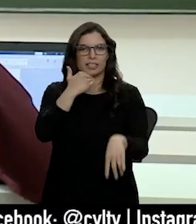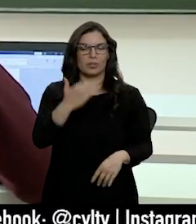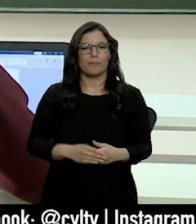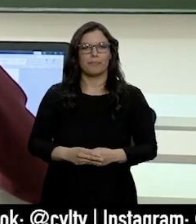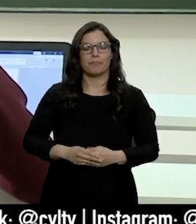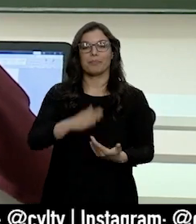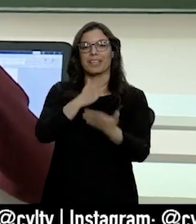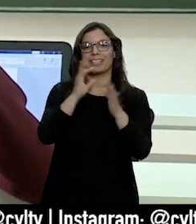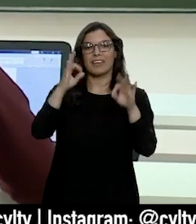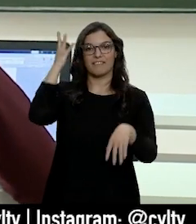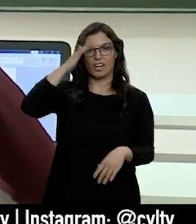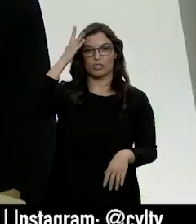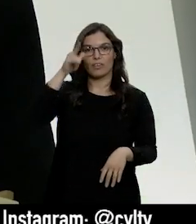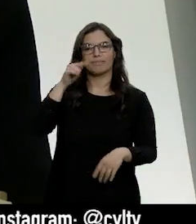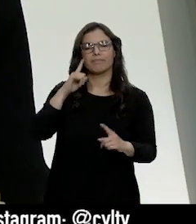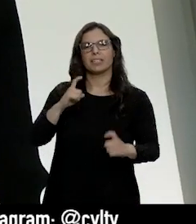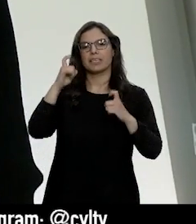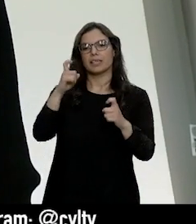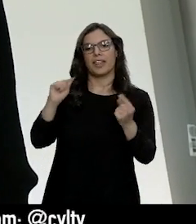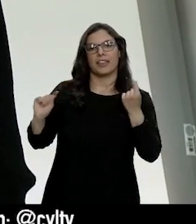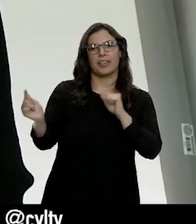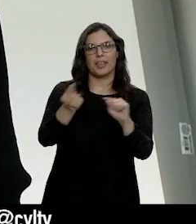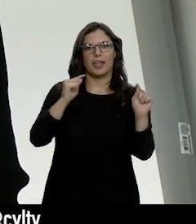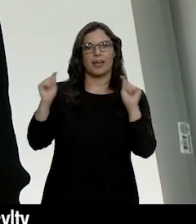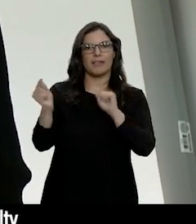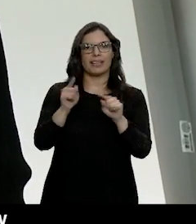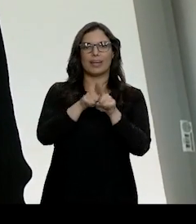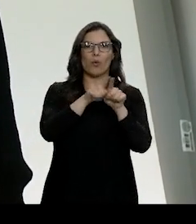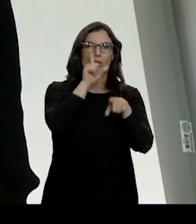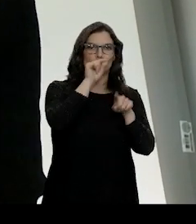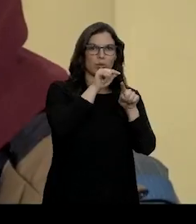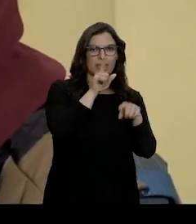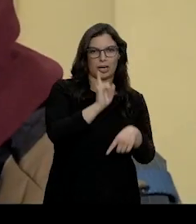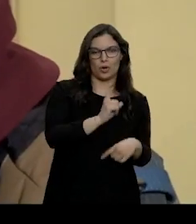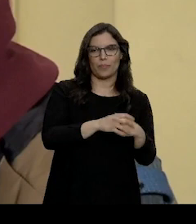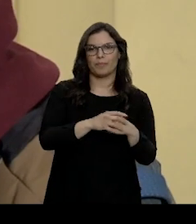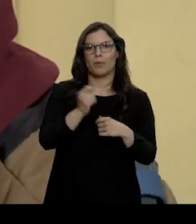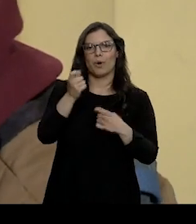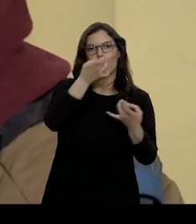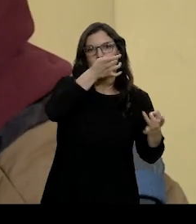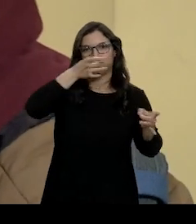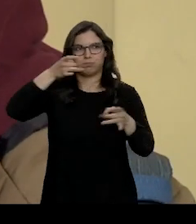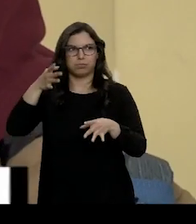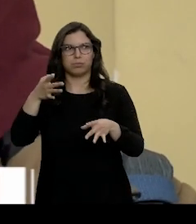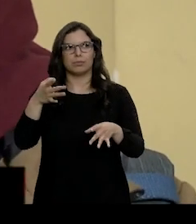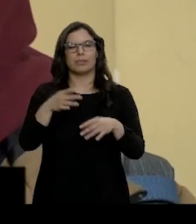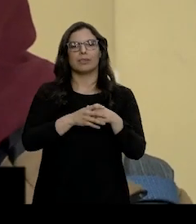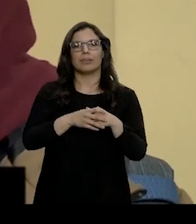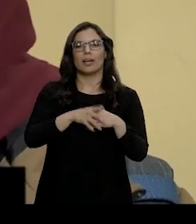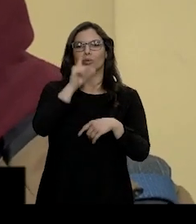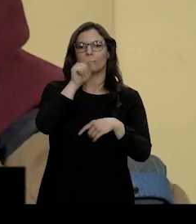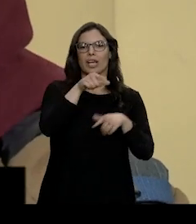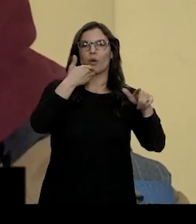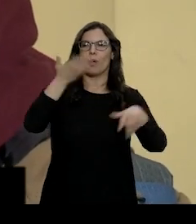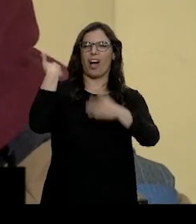En las clases de filosofía intentan que los debates no sean como en Twitter. Que es como una especie de sustituto de la antigua plaza pública, en